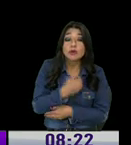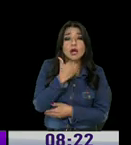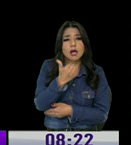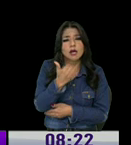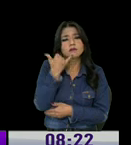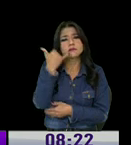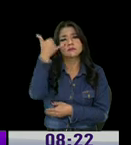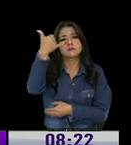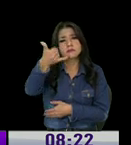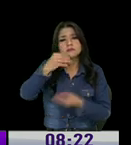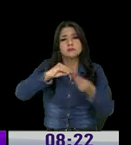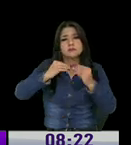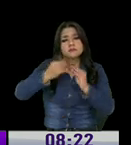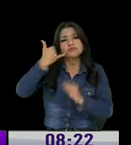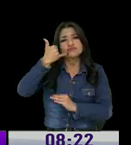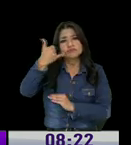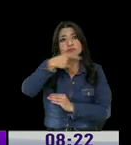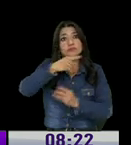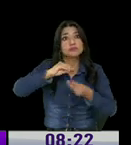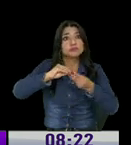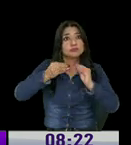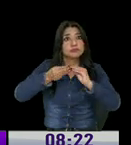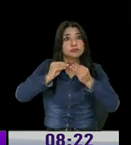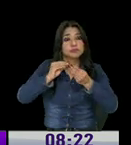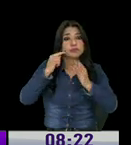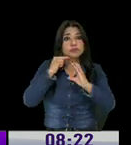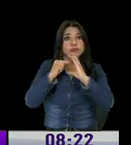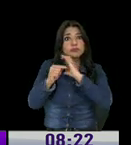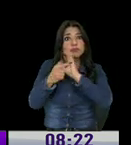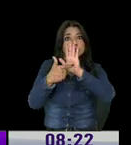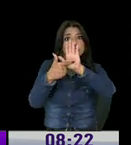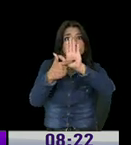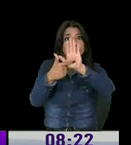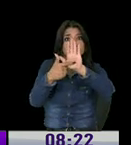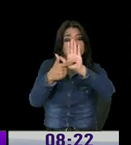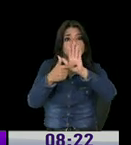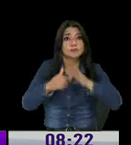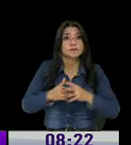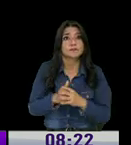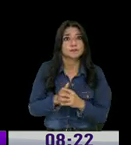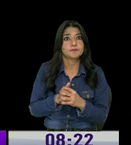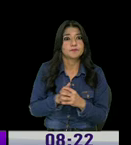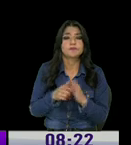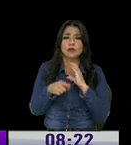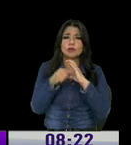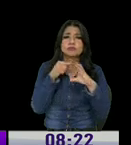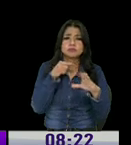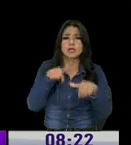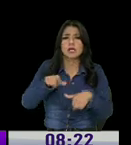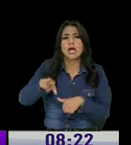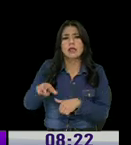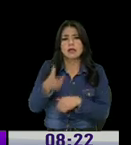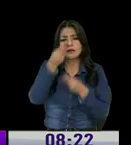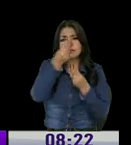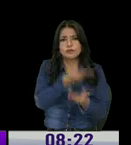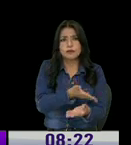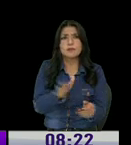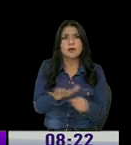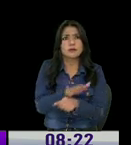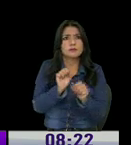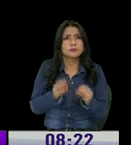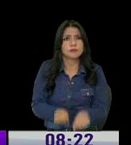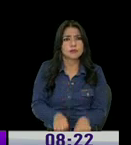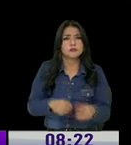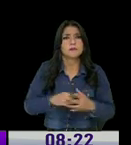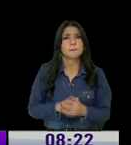favor comuníquense con el número que les voy a decir a continuación. O bueno, se comunican con el canal y nosotros les damos la información pertinente.